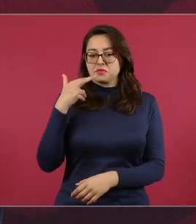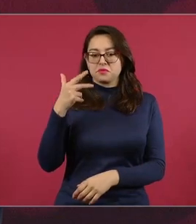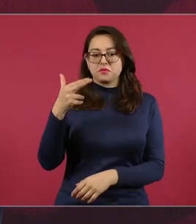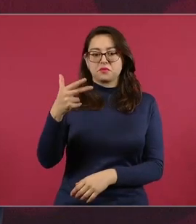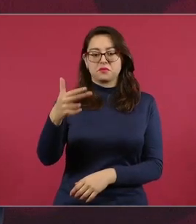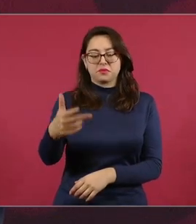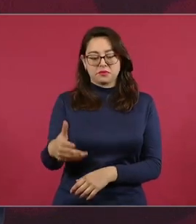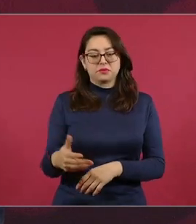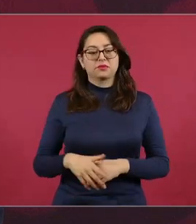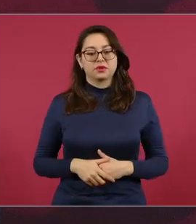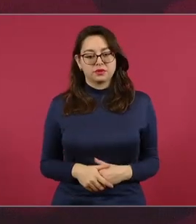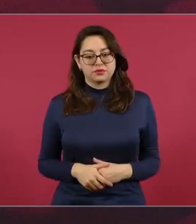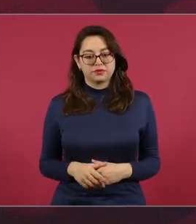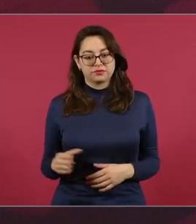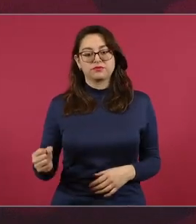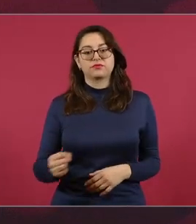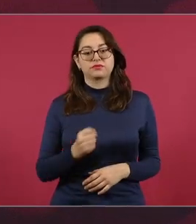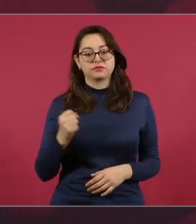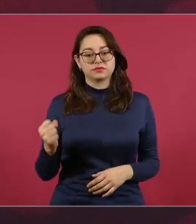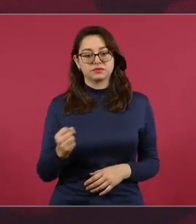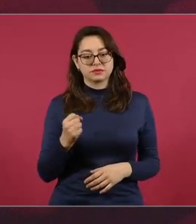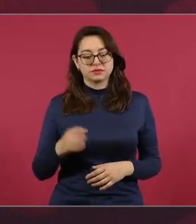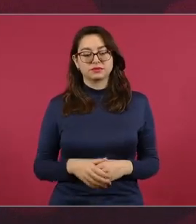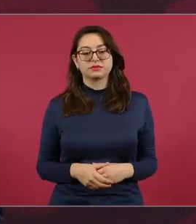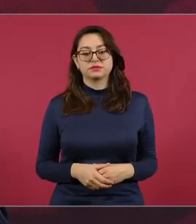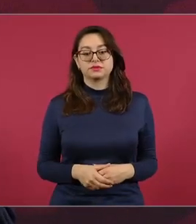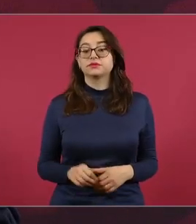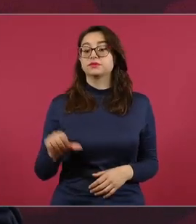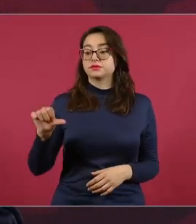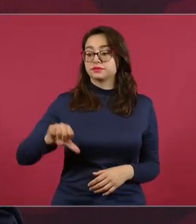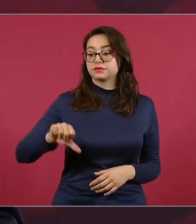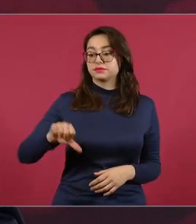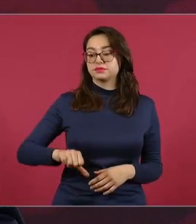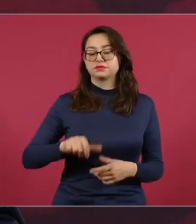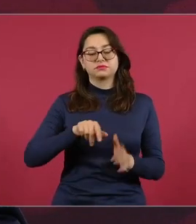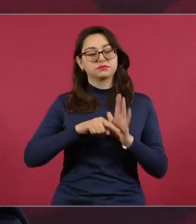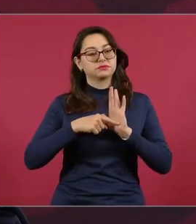porque se habla aquí en la mañanera, se presentan